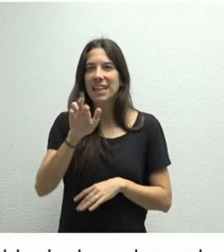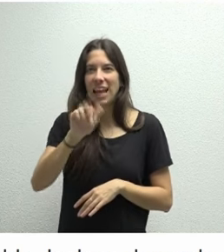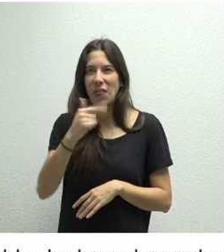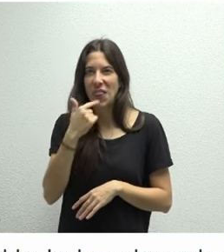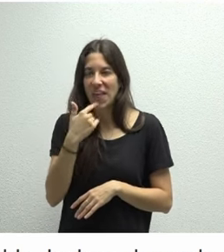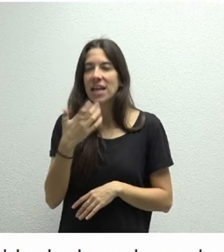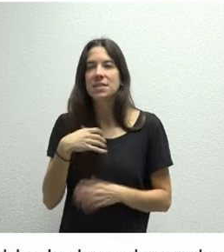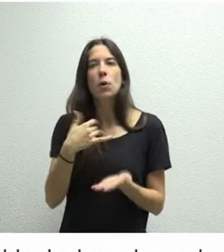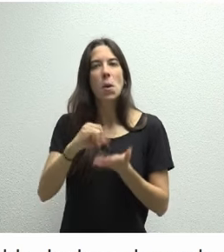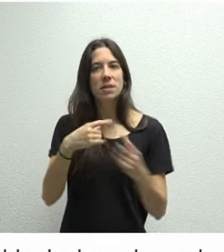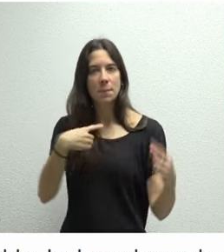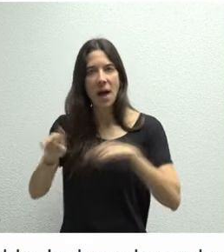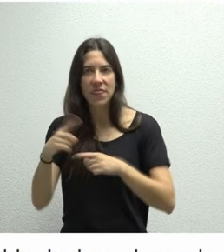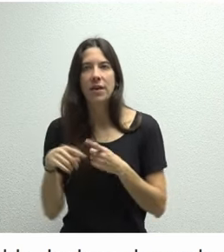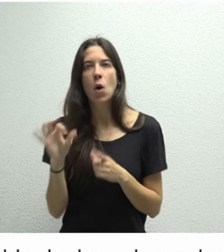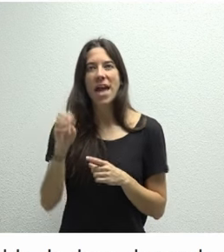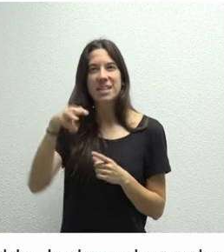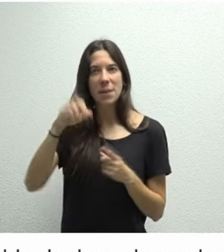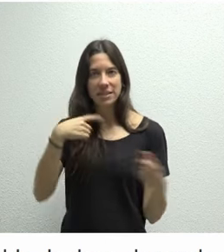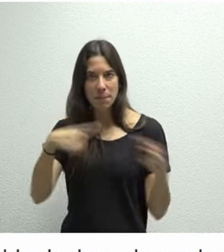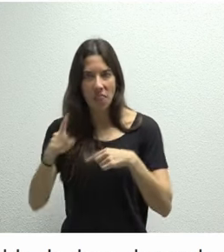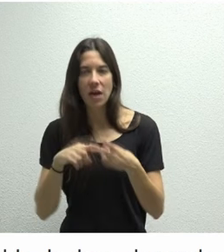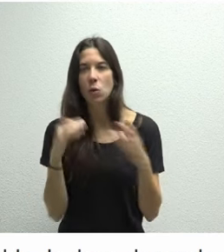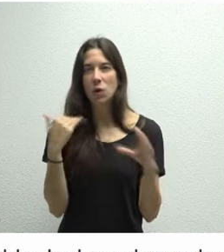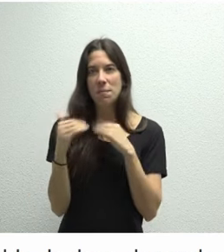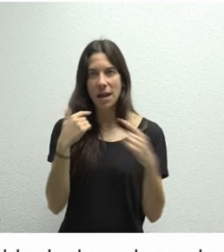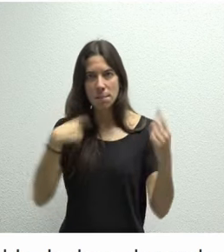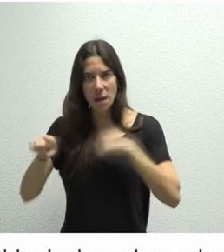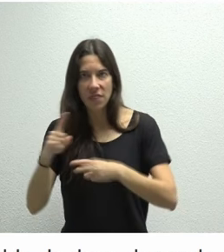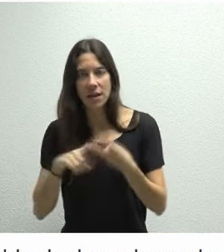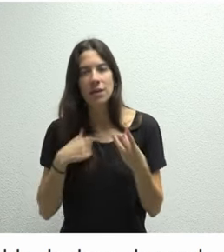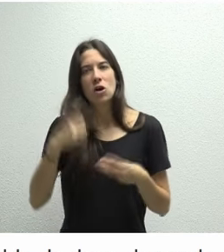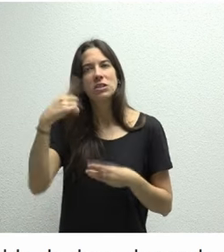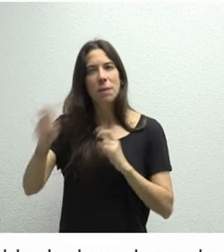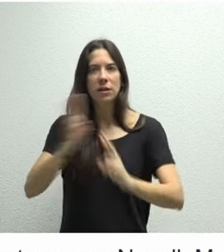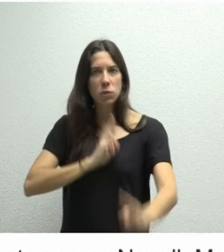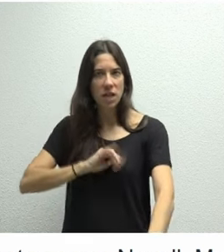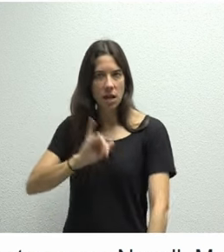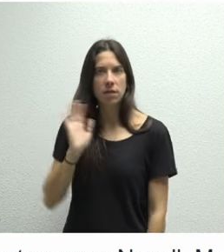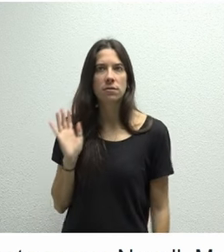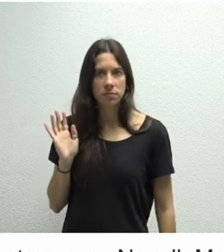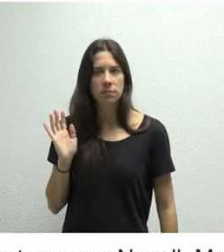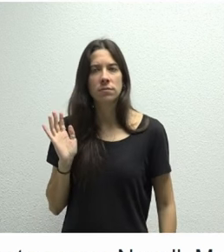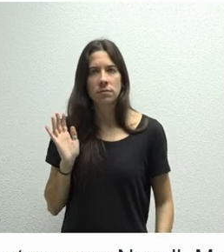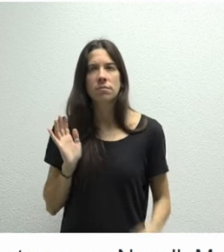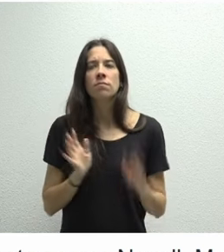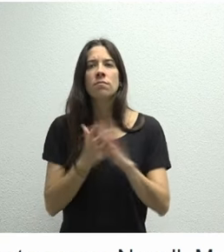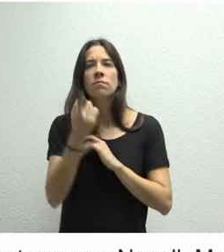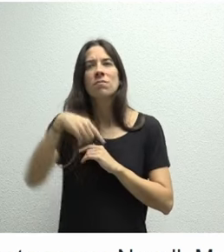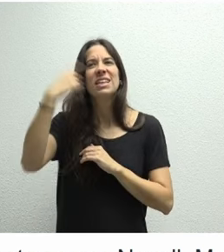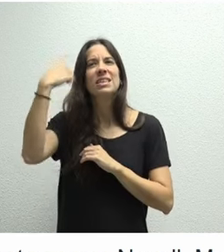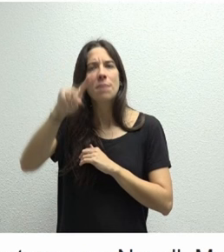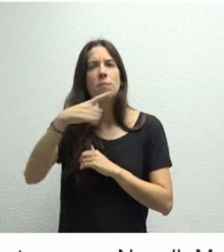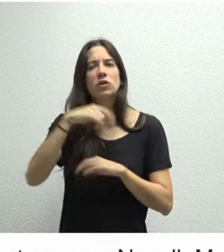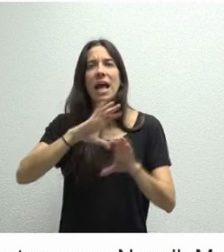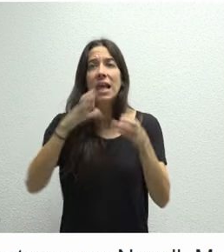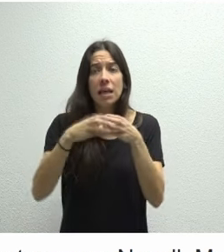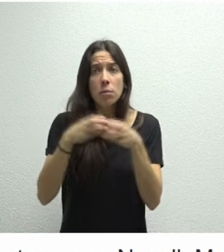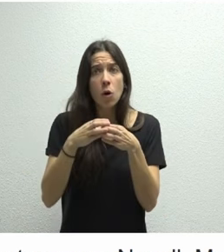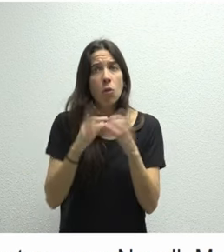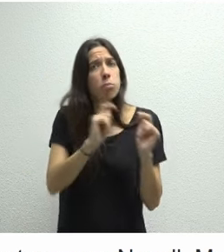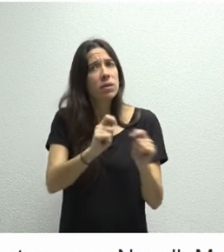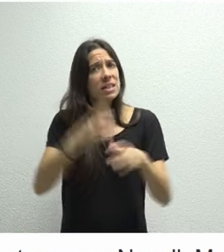WhatsApp me mandan un SMS me mandan un email que sepamos que hay una respuesta no que sepamos que al al equipo le vamos a dar